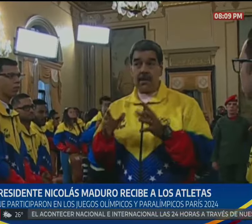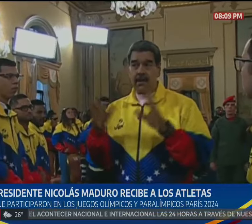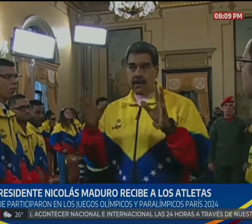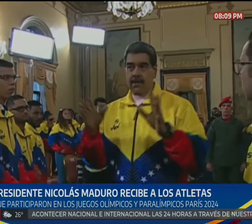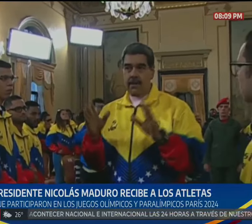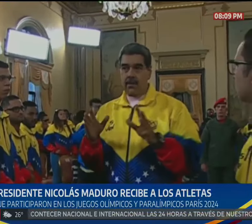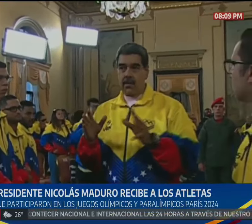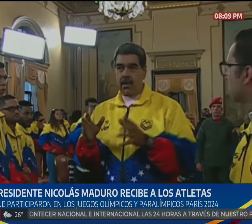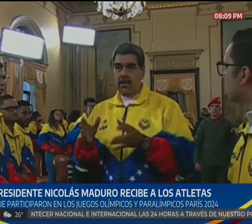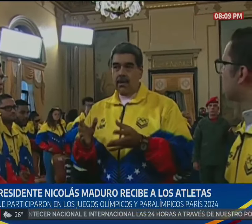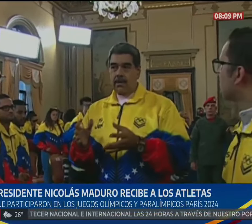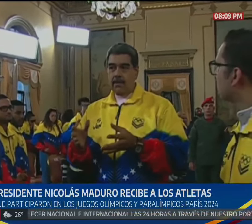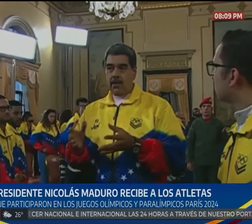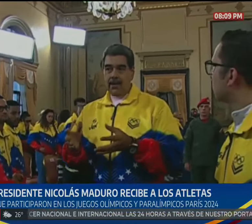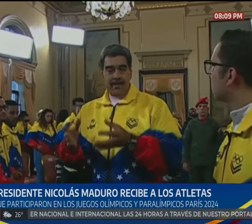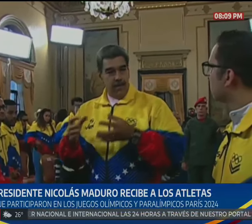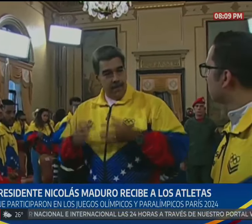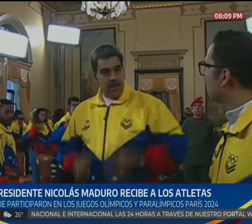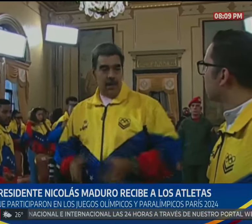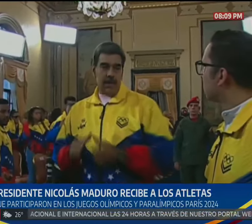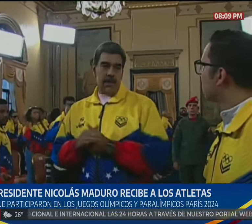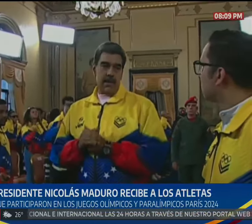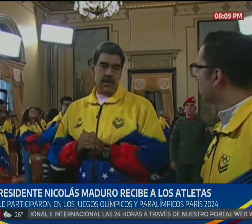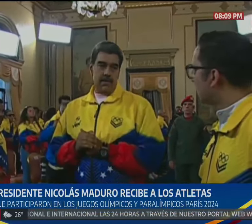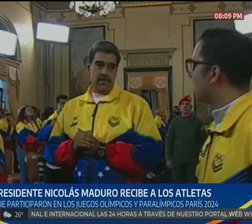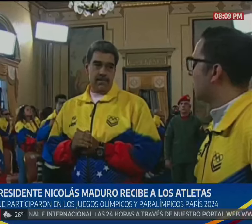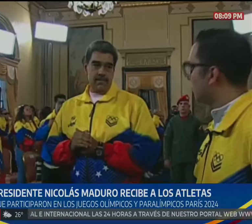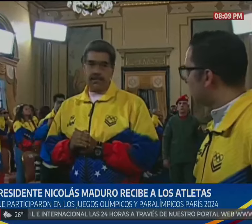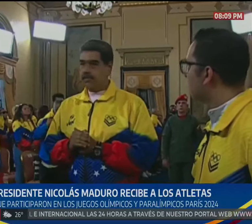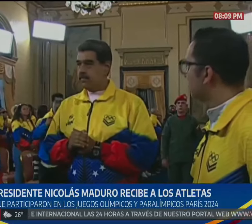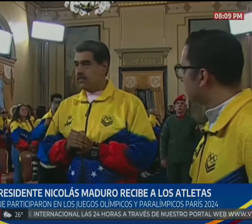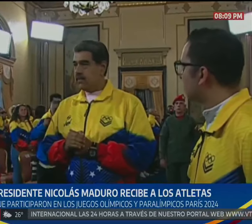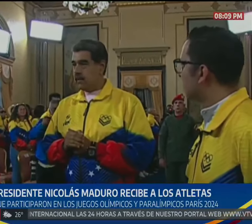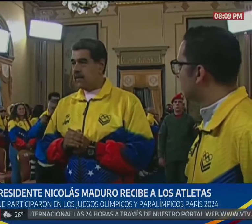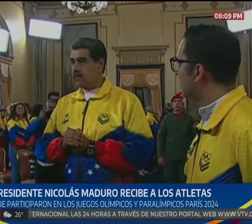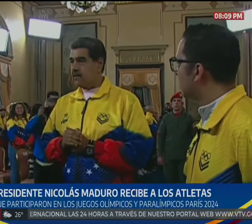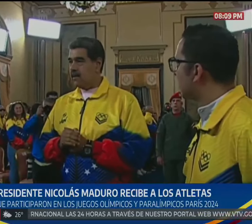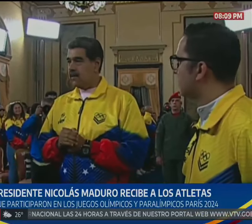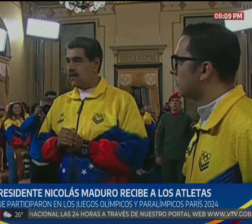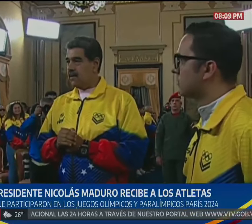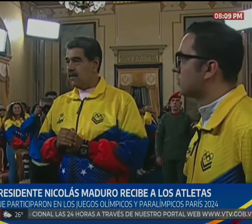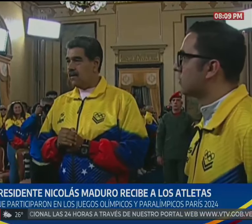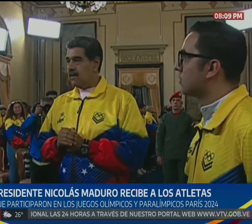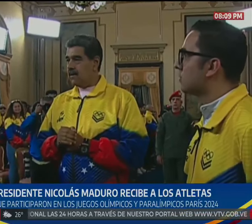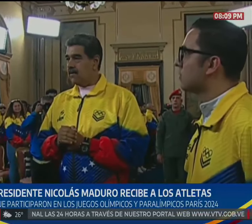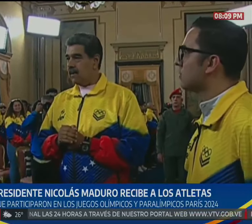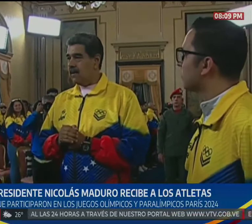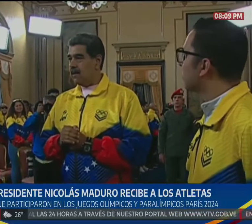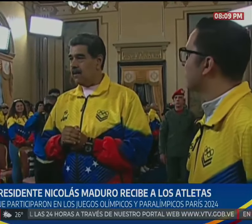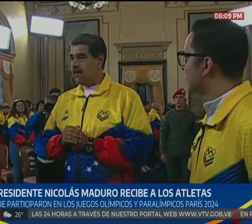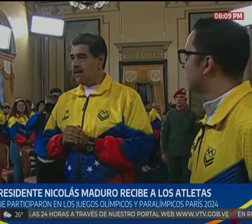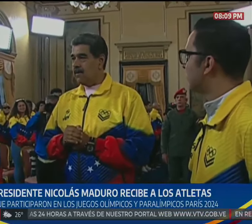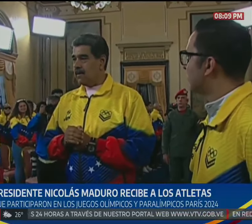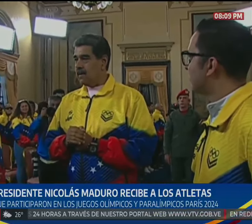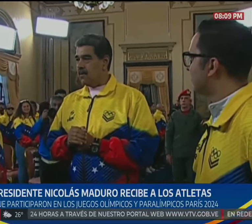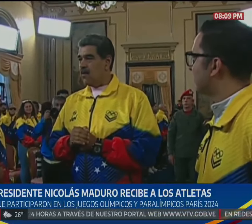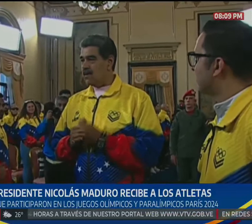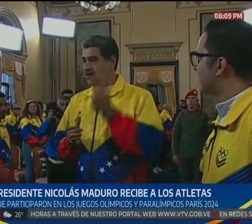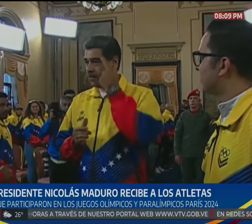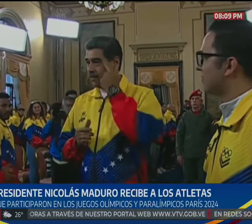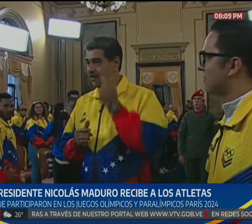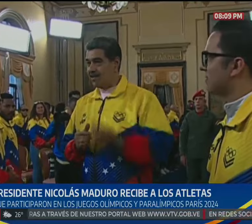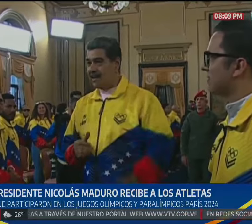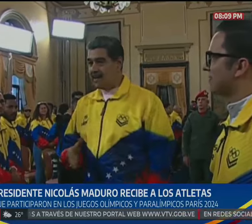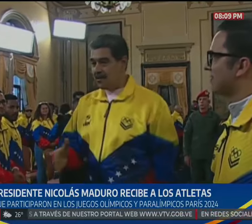está el jefe de Estado Nicolás Maduro con el ministro del Poder Popular para el Deporte, Arnaldo Sánchez, y